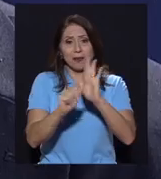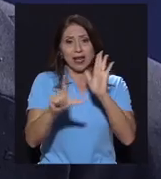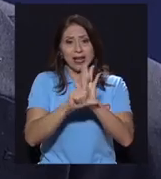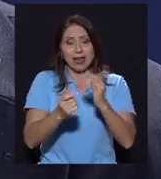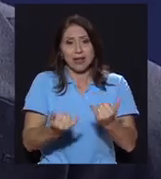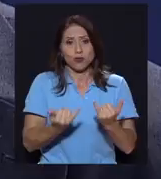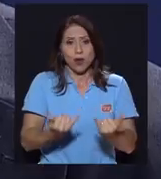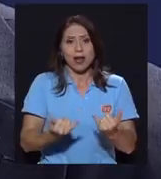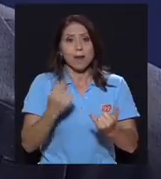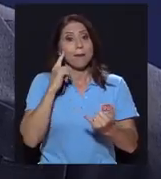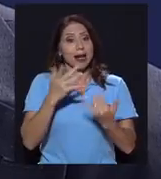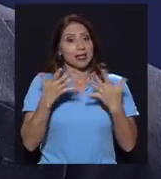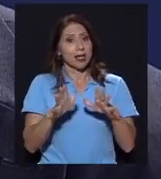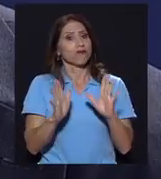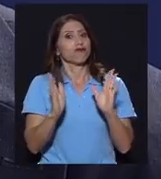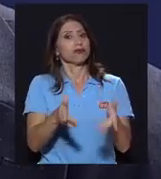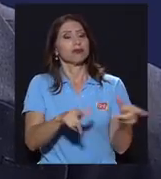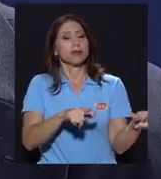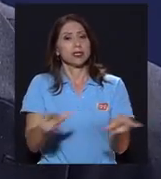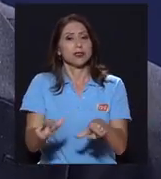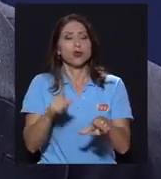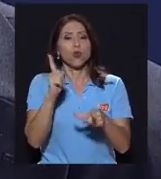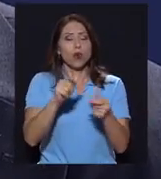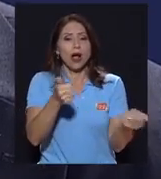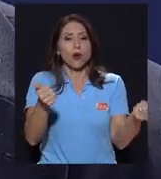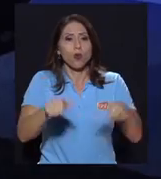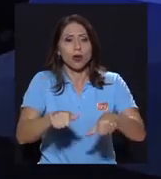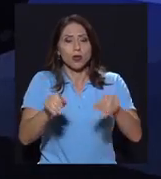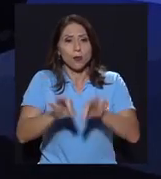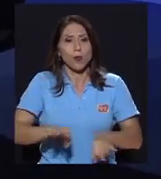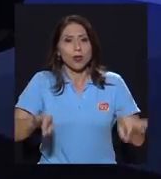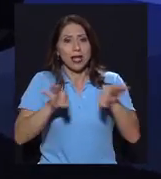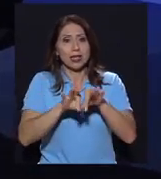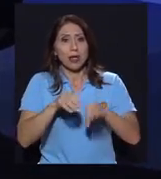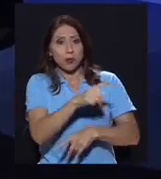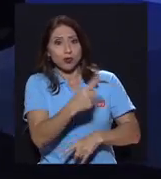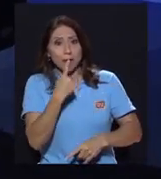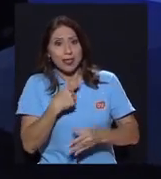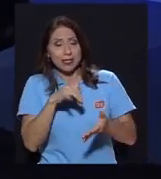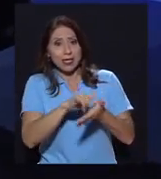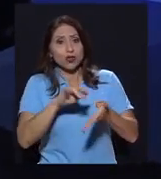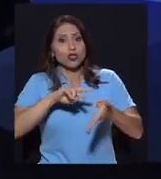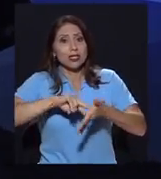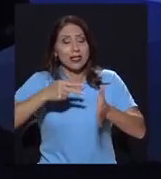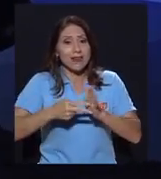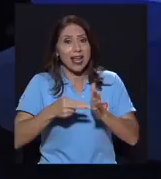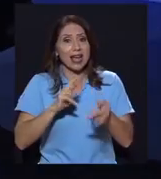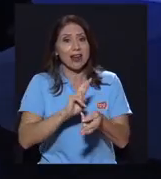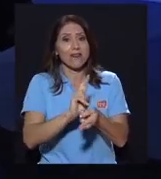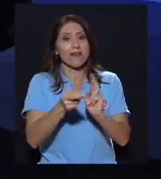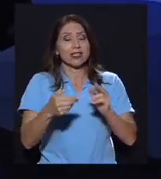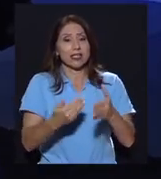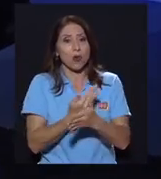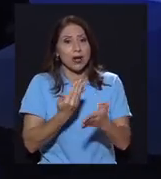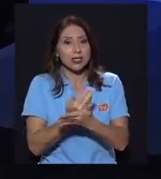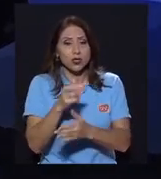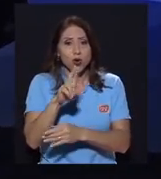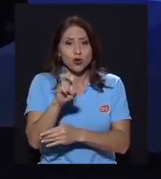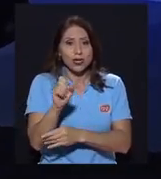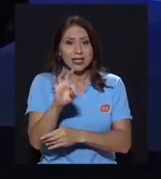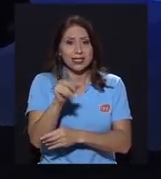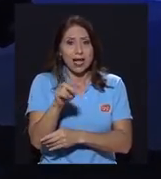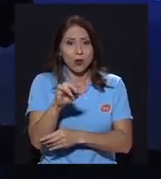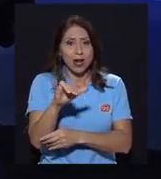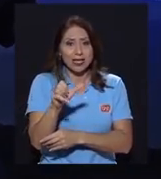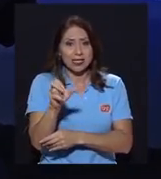un acuerdo importante nacional en ese sentido de déficit cuando usted me dice eso quiere decir que entonces restauración ha avanzado más en este tipo de negociaciones